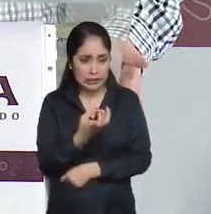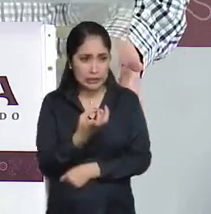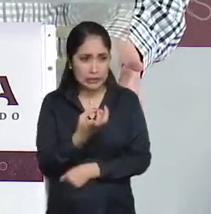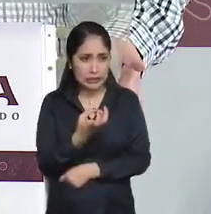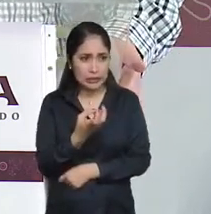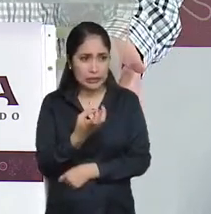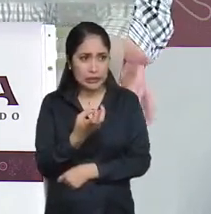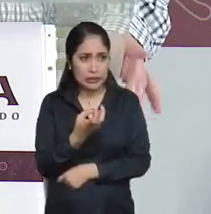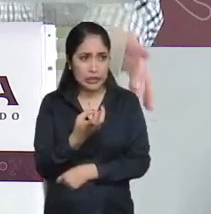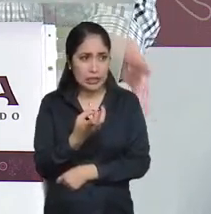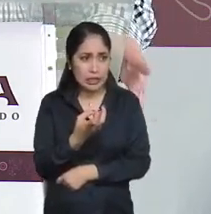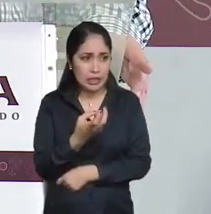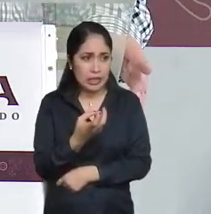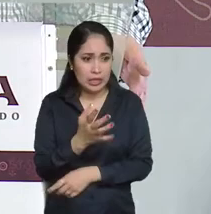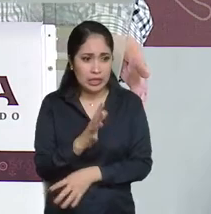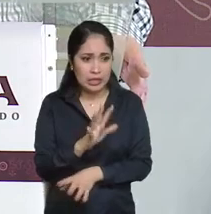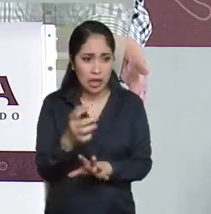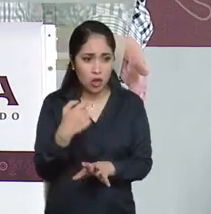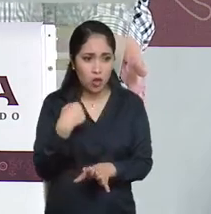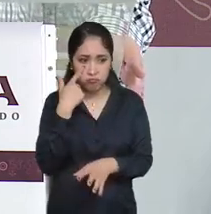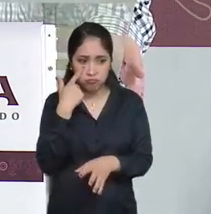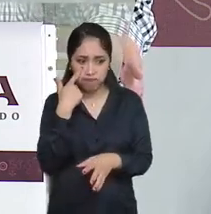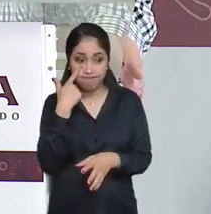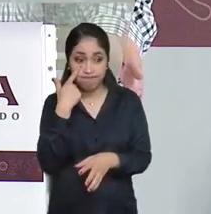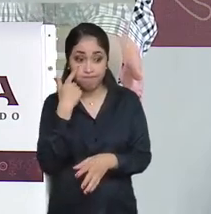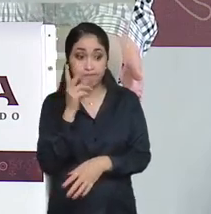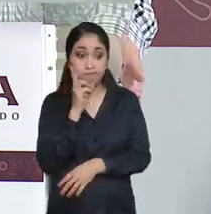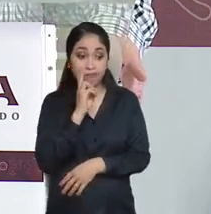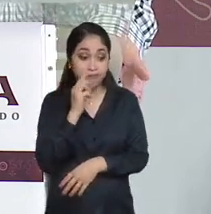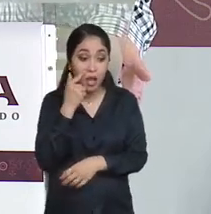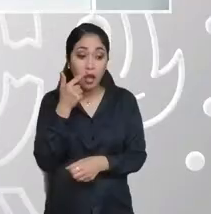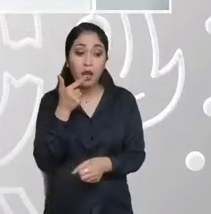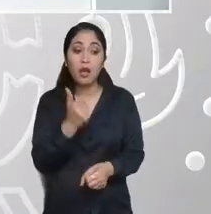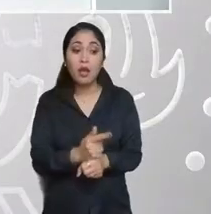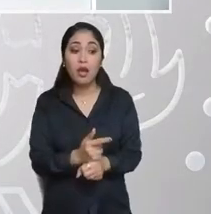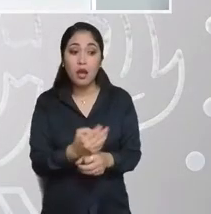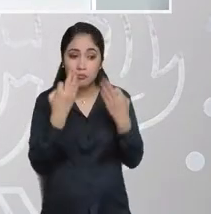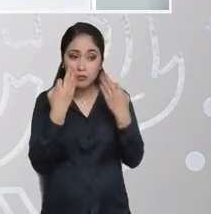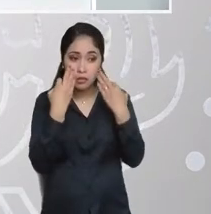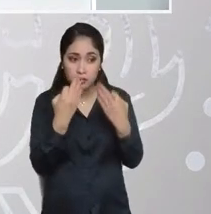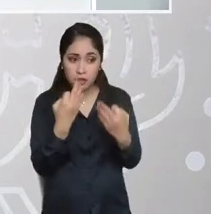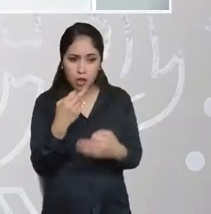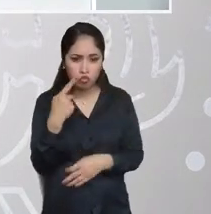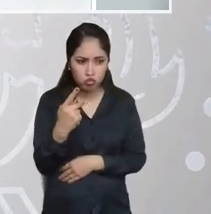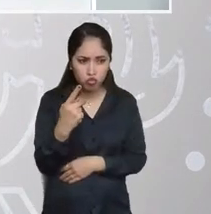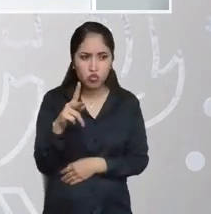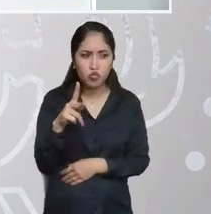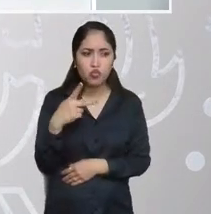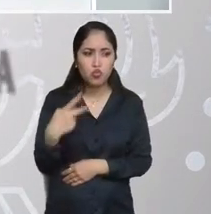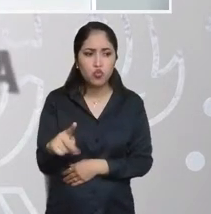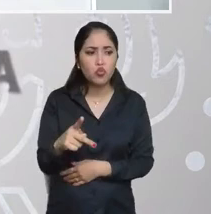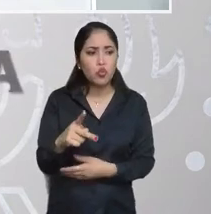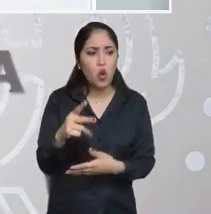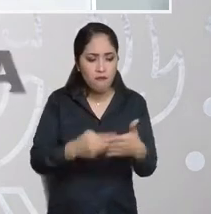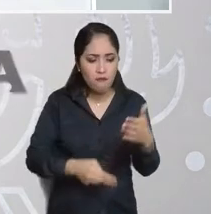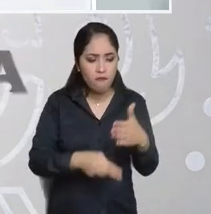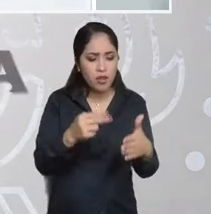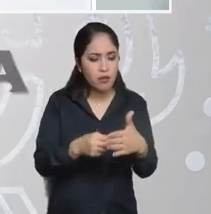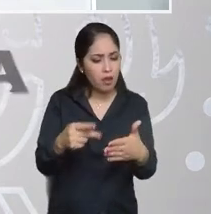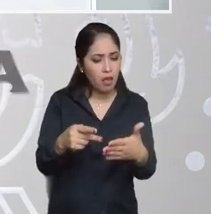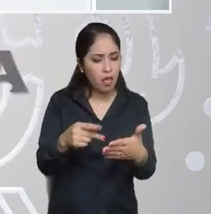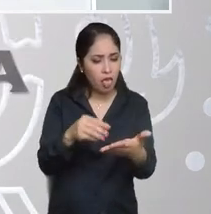ya llegué a comprobar pues, que sí se estaban autorizados por la firma de él y por la firma de los funcionarios una serie